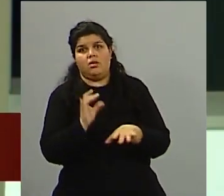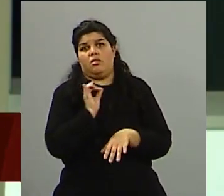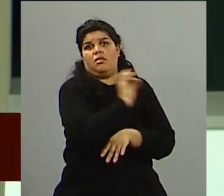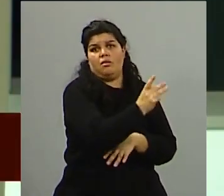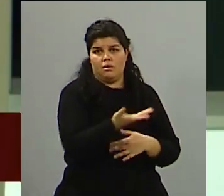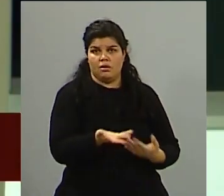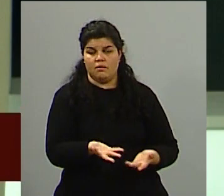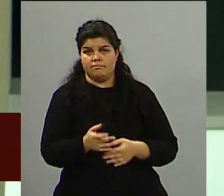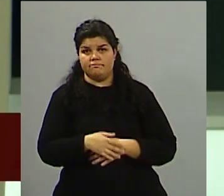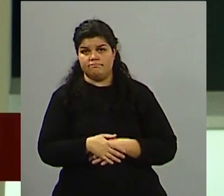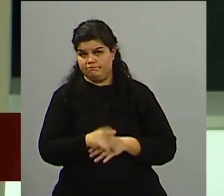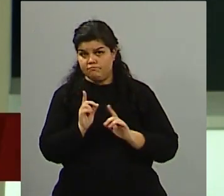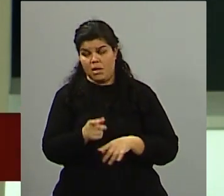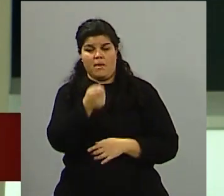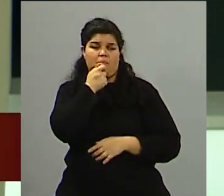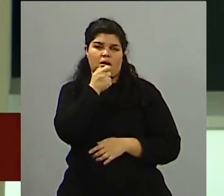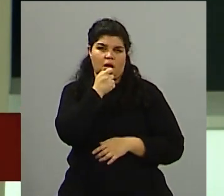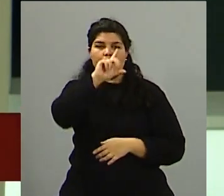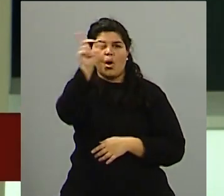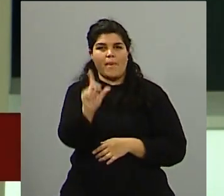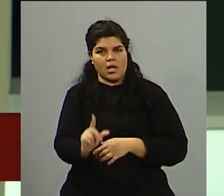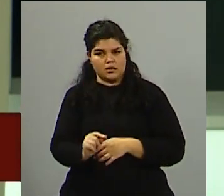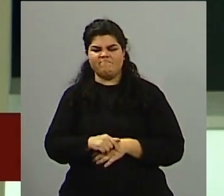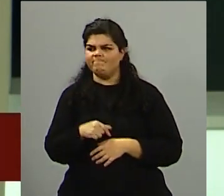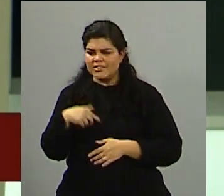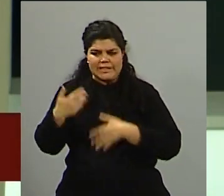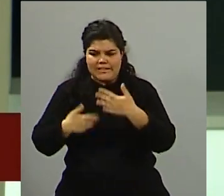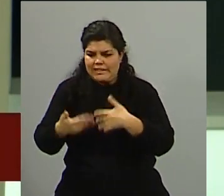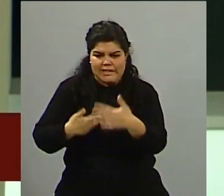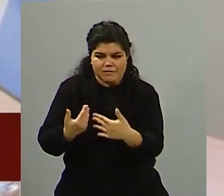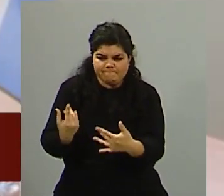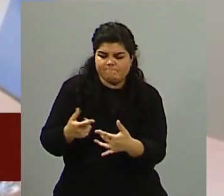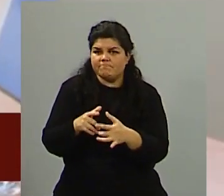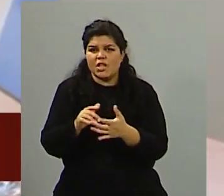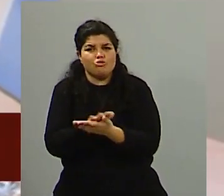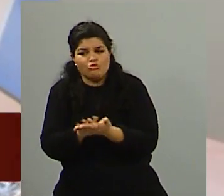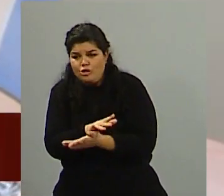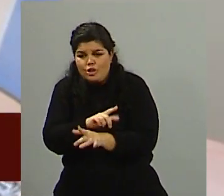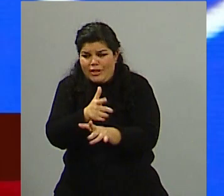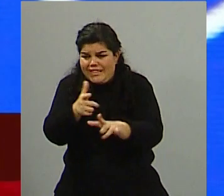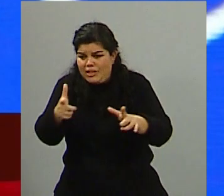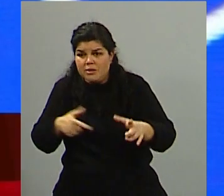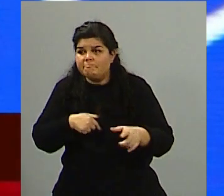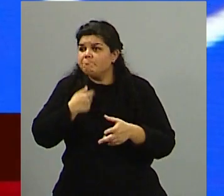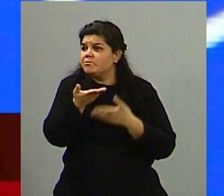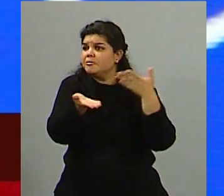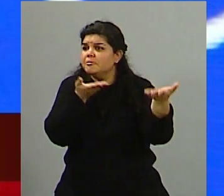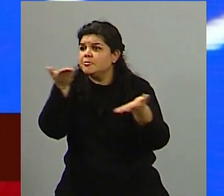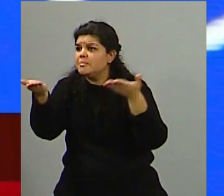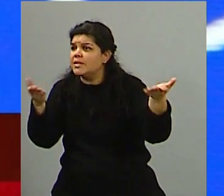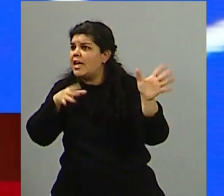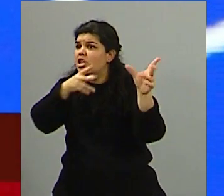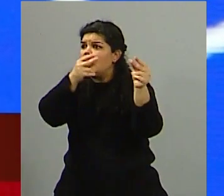última instancia, que se dice. Cuando vos das, no te presta más nadie a quién recurrir, al Fondo Monetario Internacional. Y obviamente después te